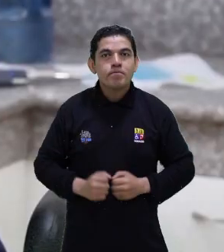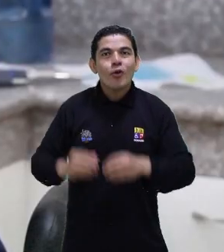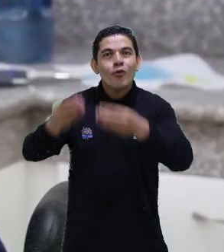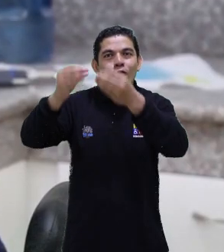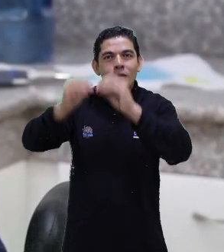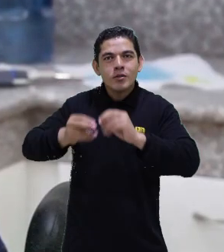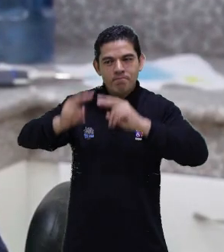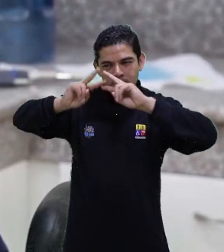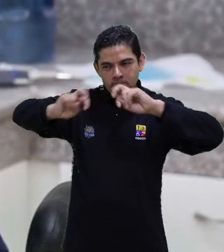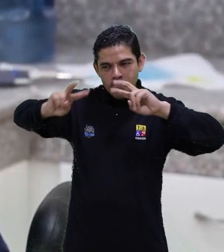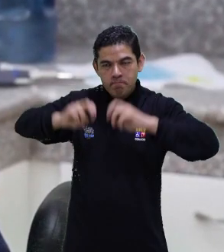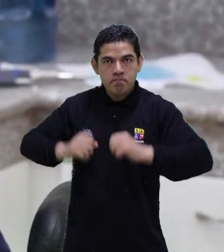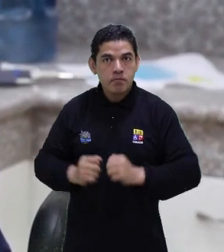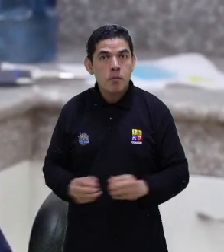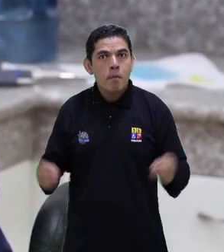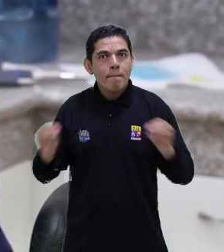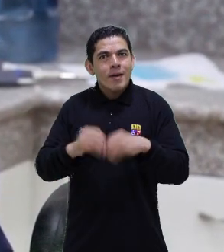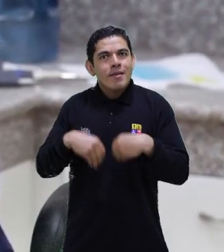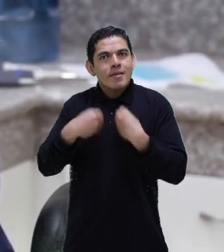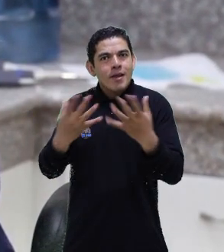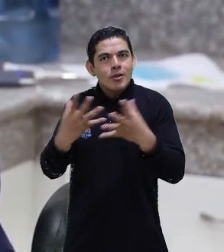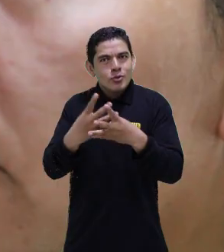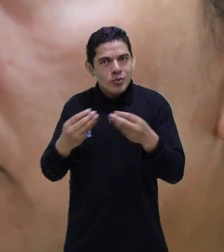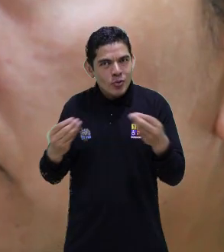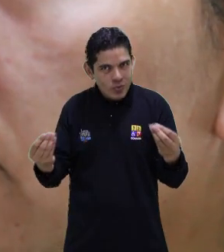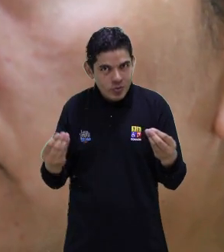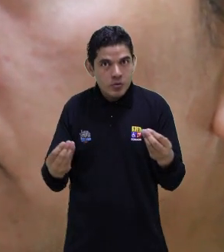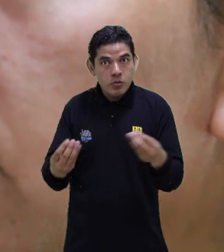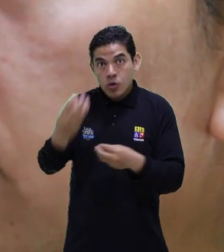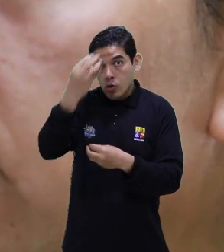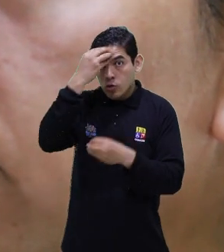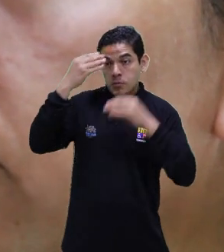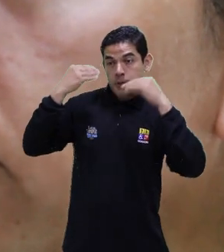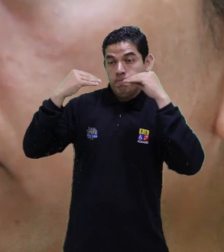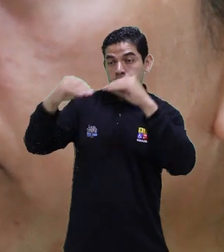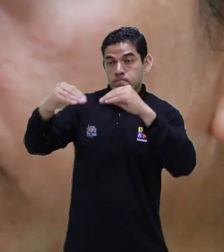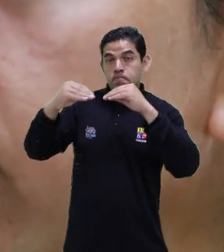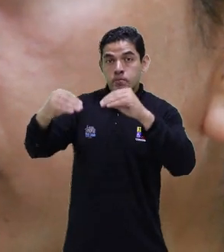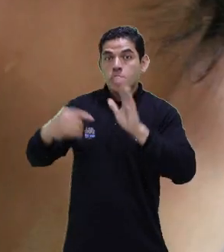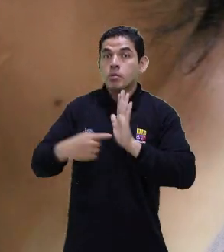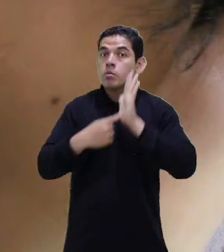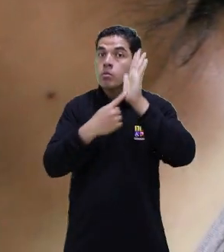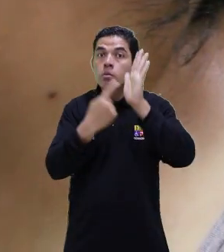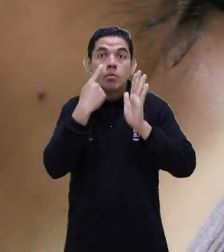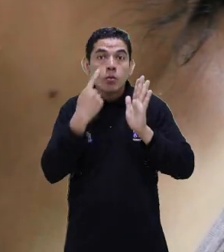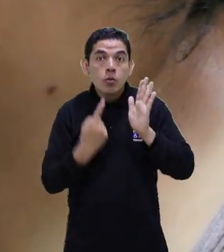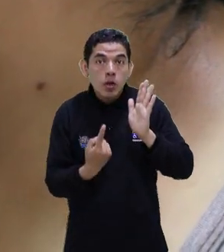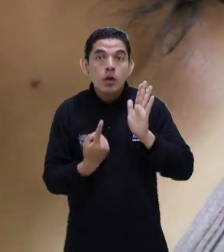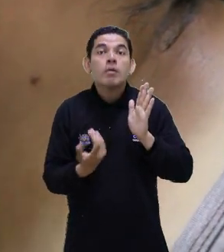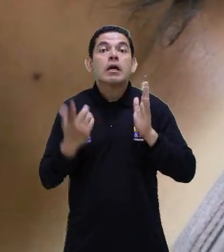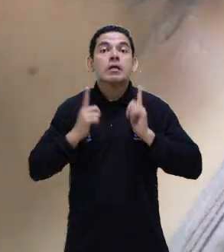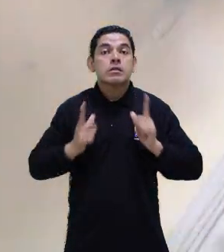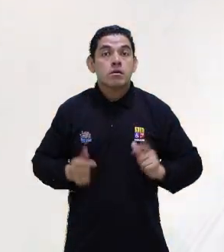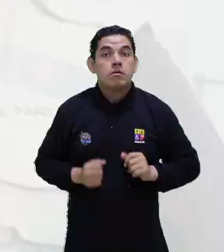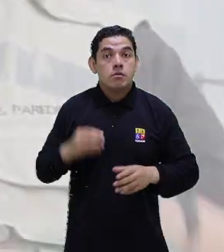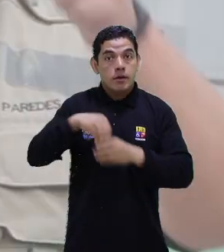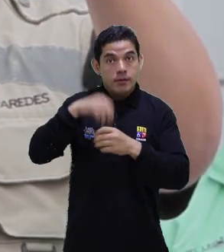investigación. Desarrollar soluciones prácticas, conocimiento y evidencia en materia de salud en el